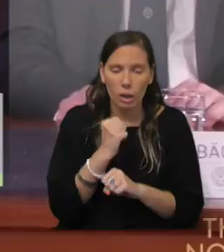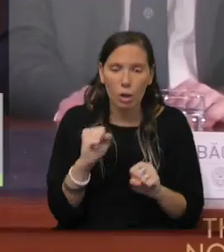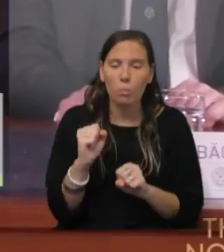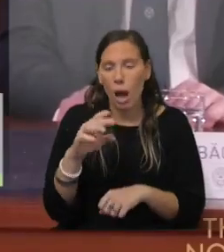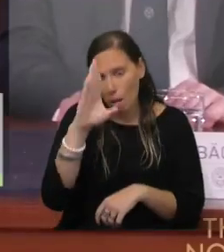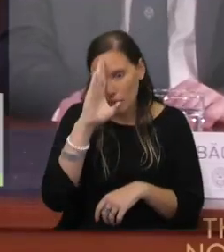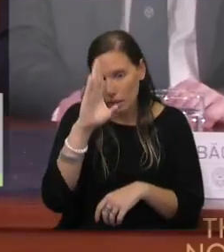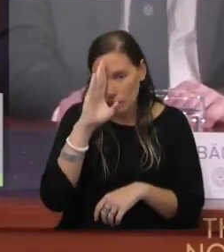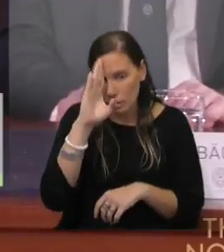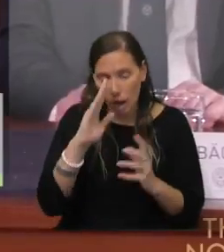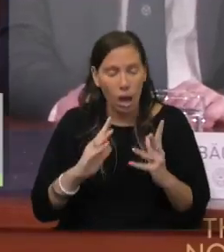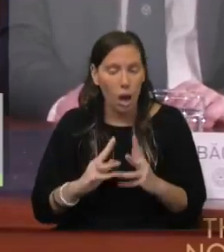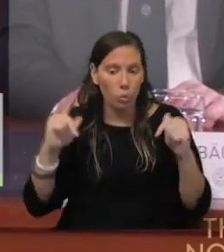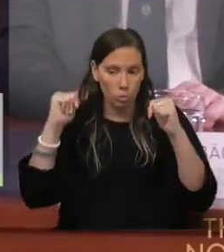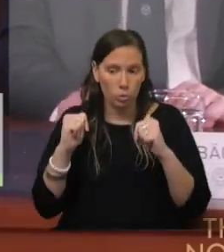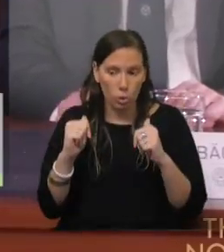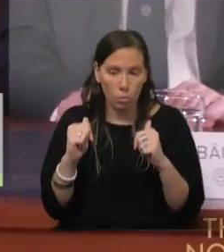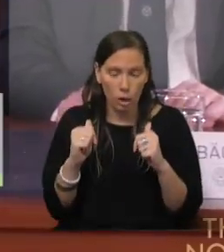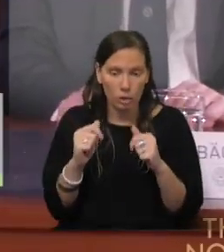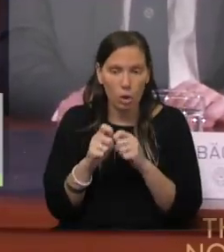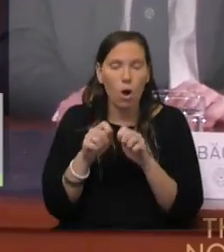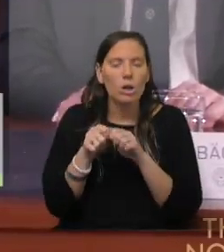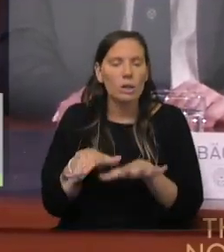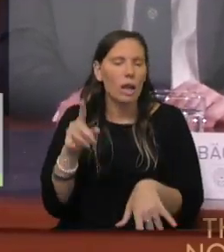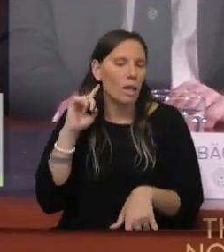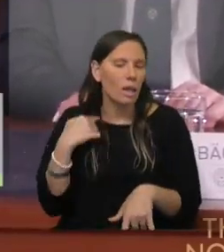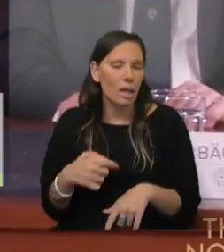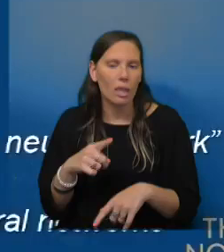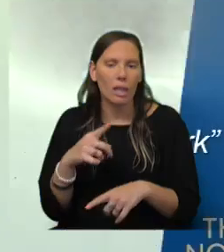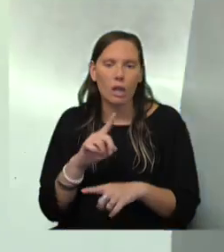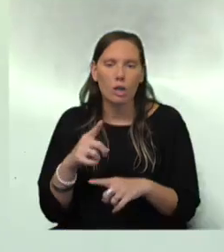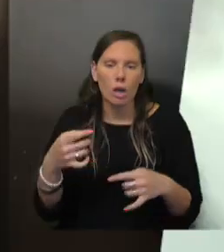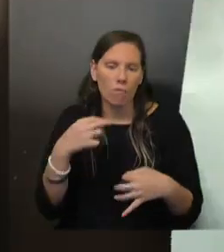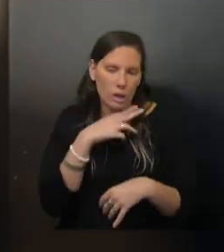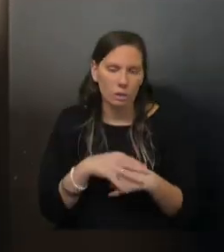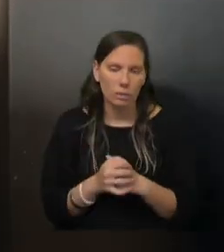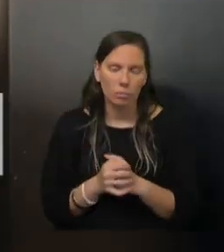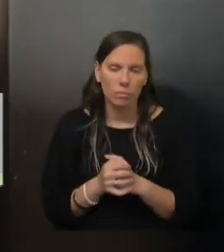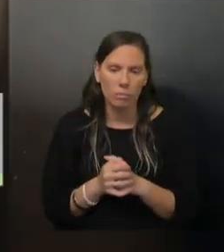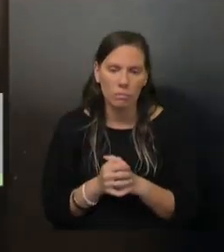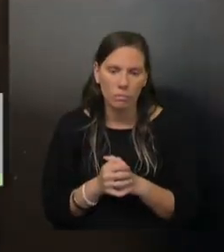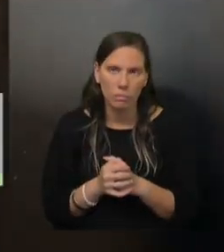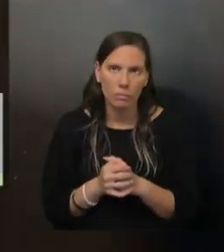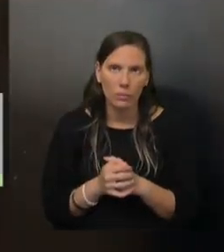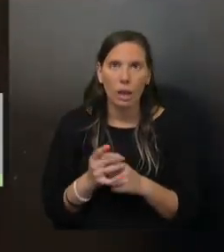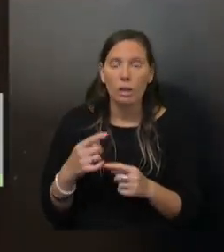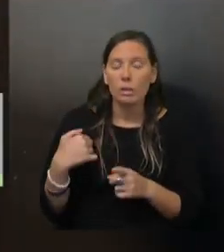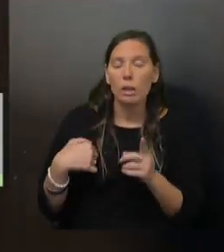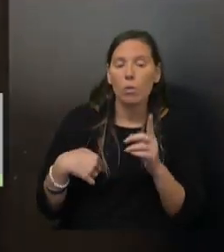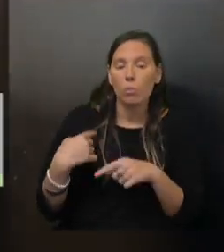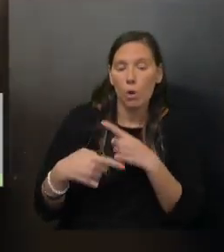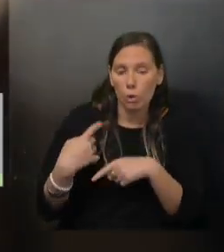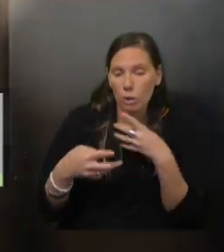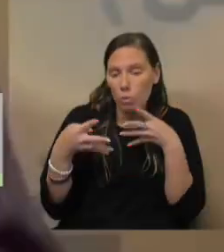aprendizaje automático con redes neuronales artificiales mientras intensifica el fuego